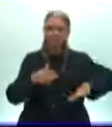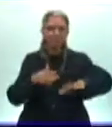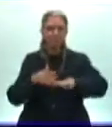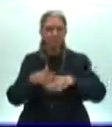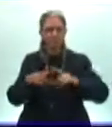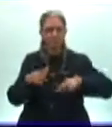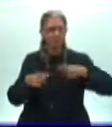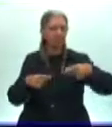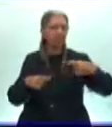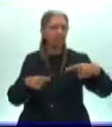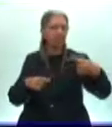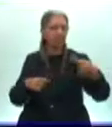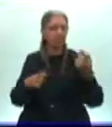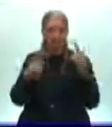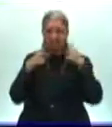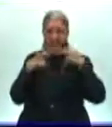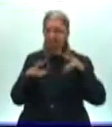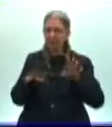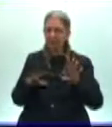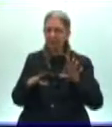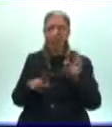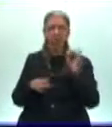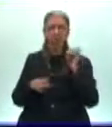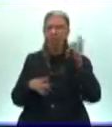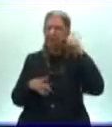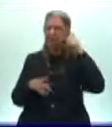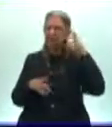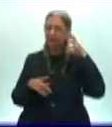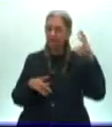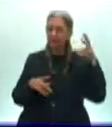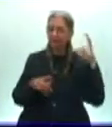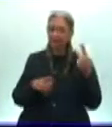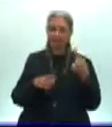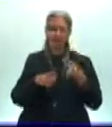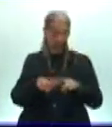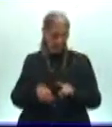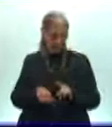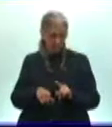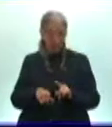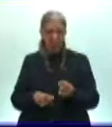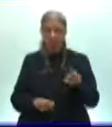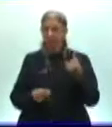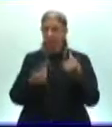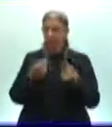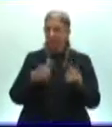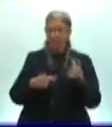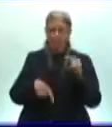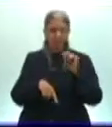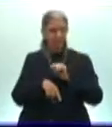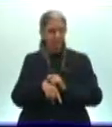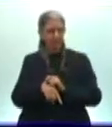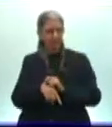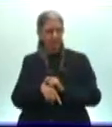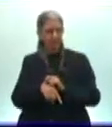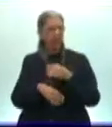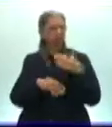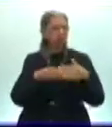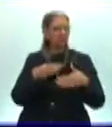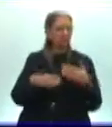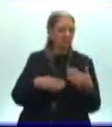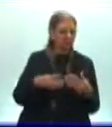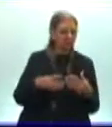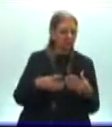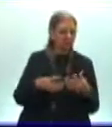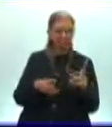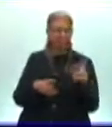vida cotidiana o de la ciencia. Sin embargo, hay situaciones, hay momentos, hay problemáticas donde lo